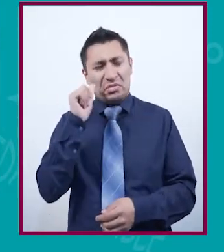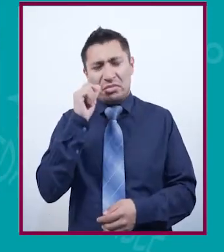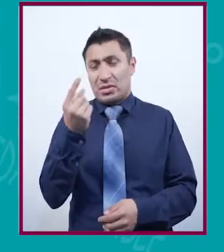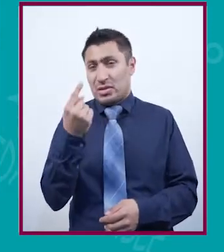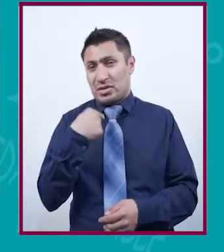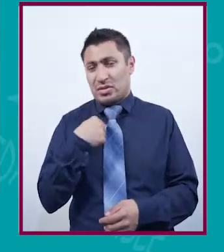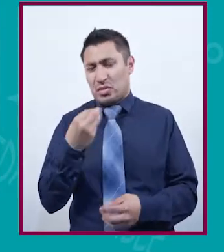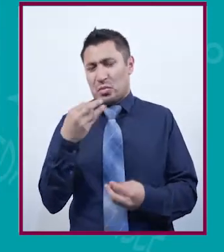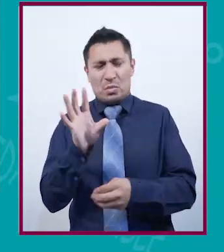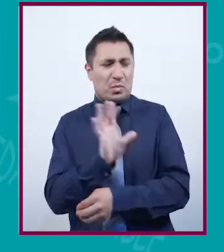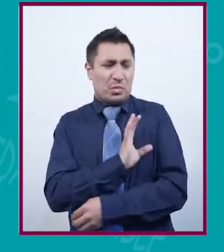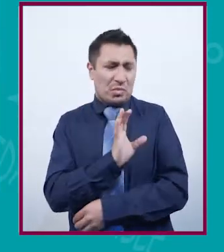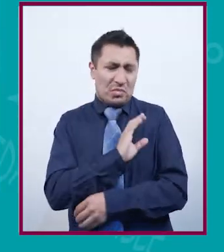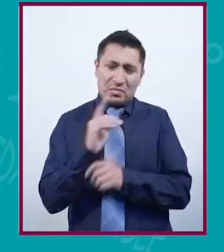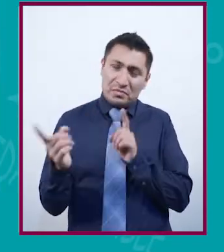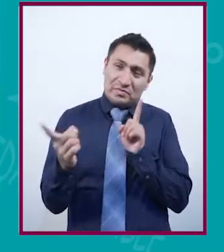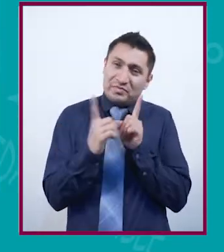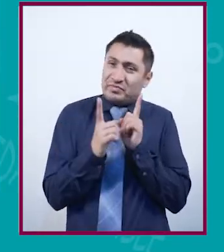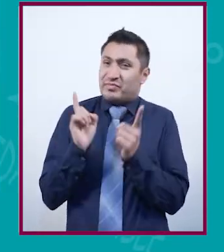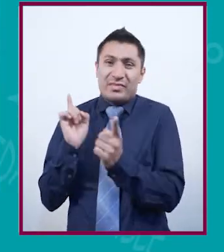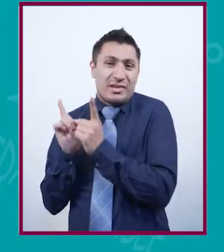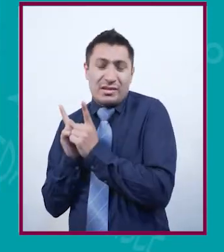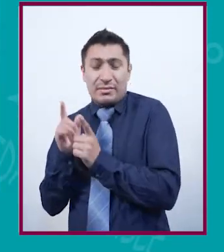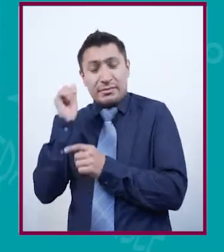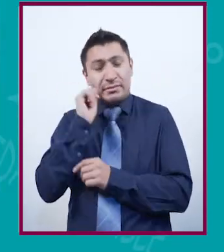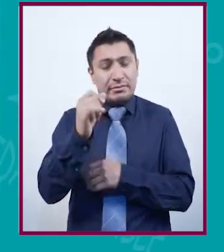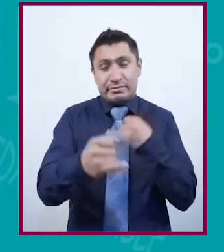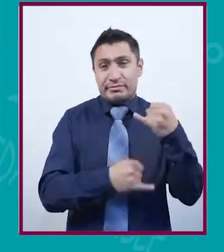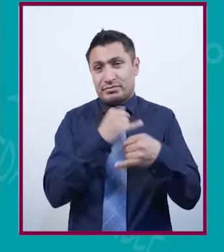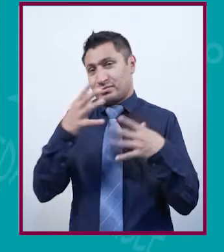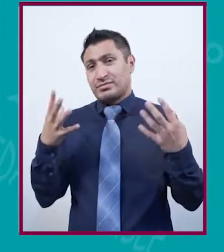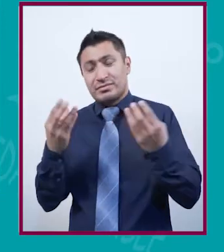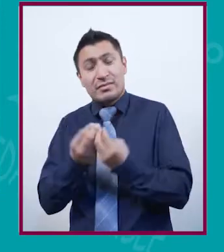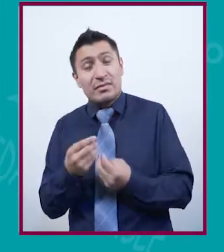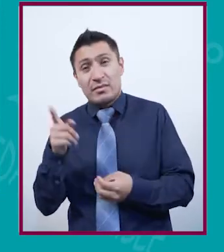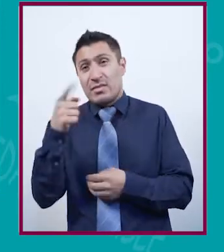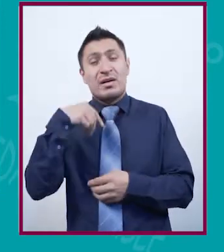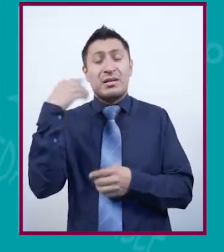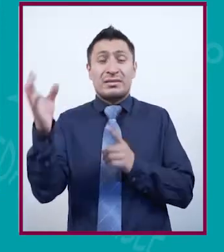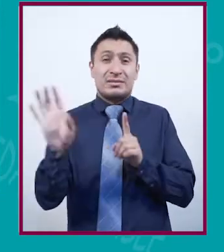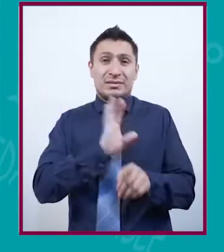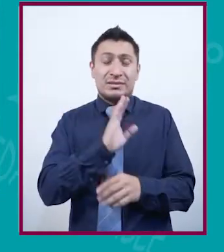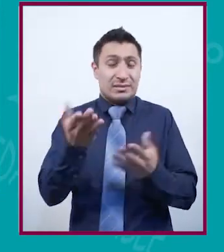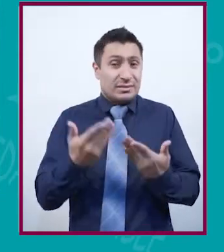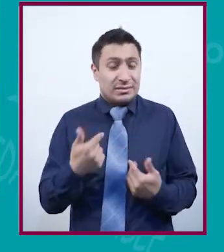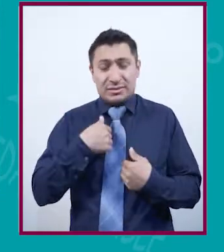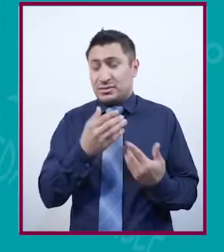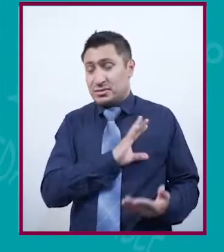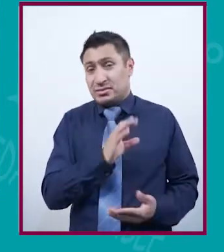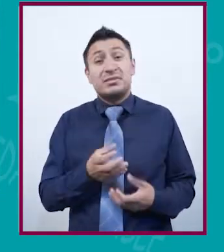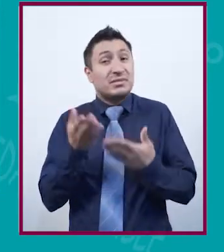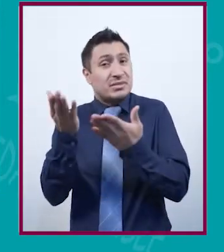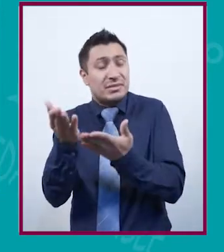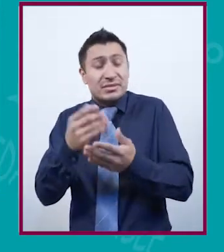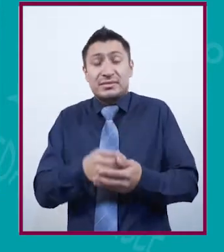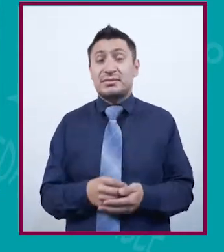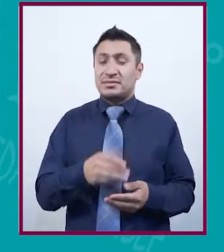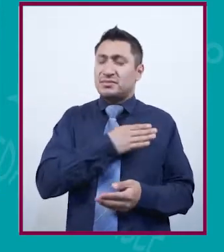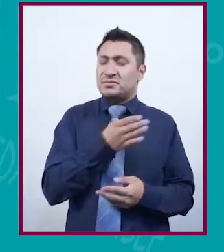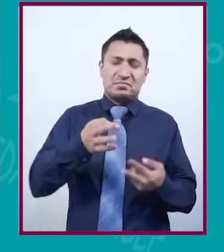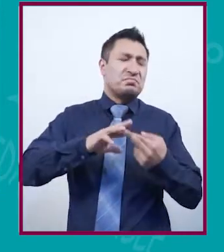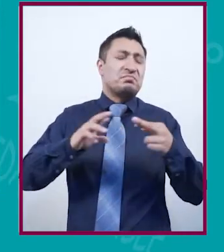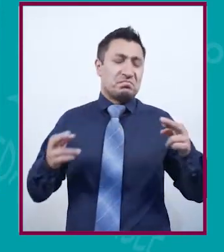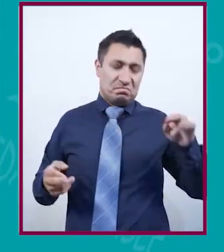siempre les tuve mucho afecto y siempre jugaba con ellos me querían y yo a ellos. Fue muy buena